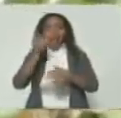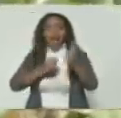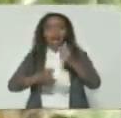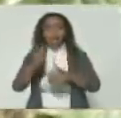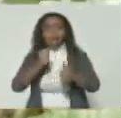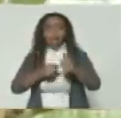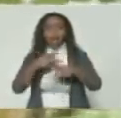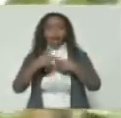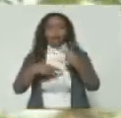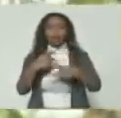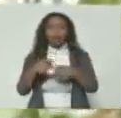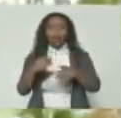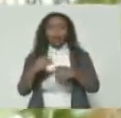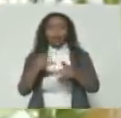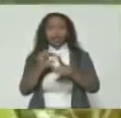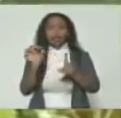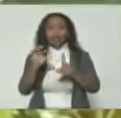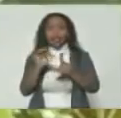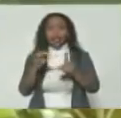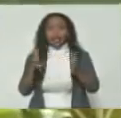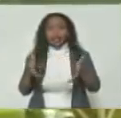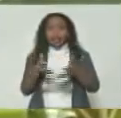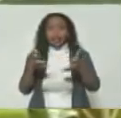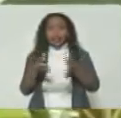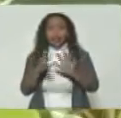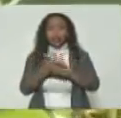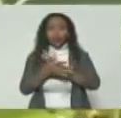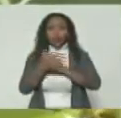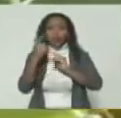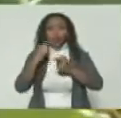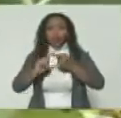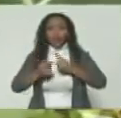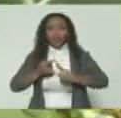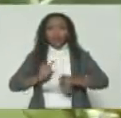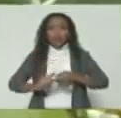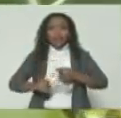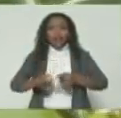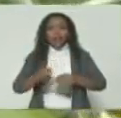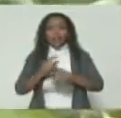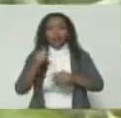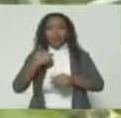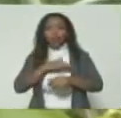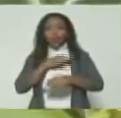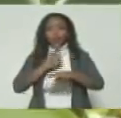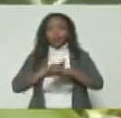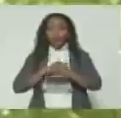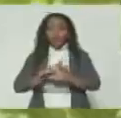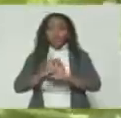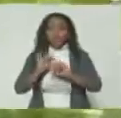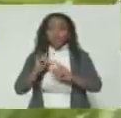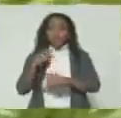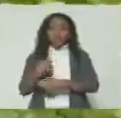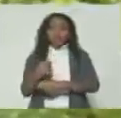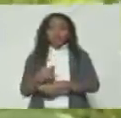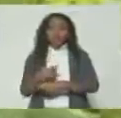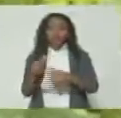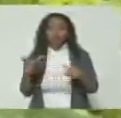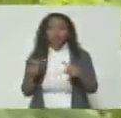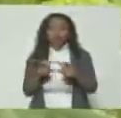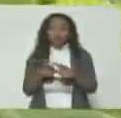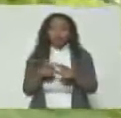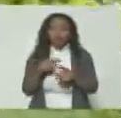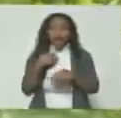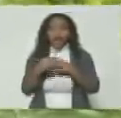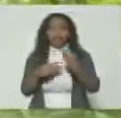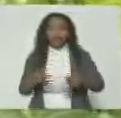de cereales. Ahorita, presidente, informarle que terminamos de financiar a través de la UTISEC a los pequeños conuqueros que